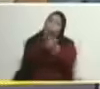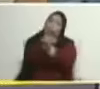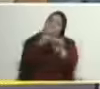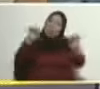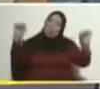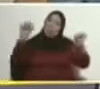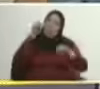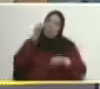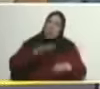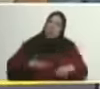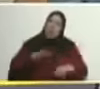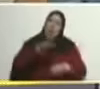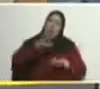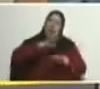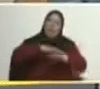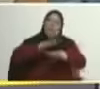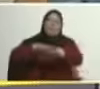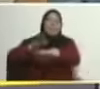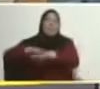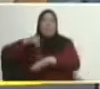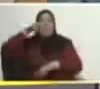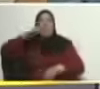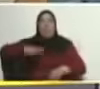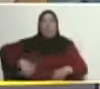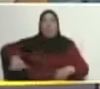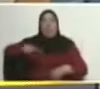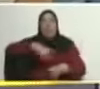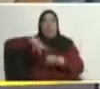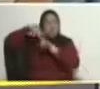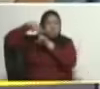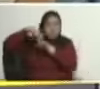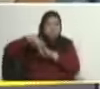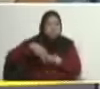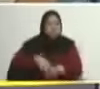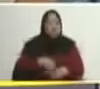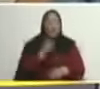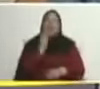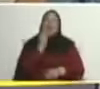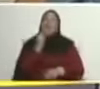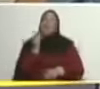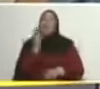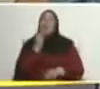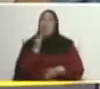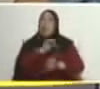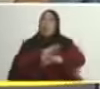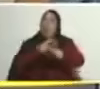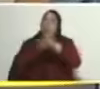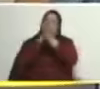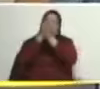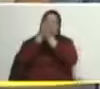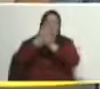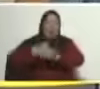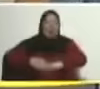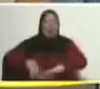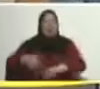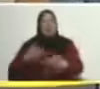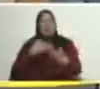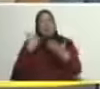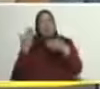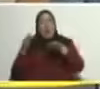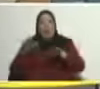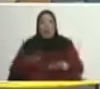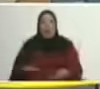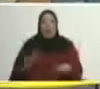llamamos a los pueblos del mundo a hacer presión para que sus gobiernos condenen estos